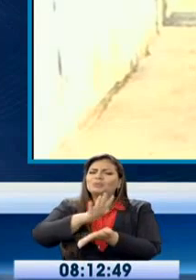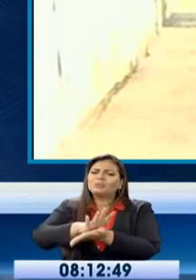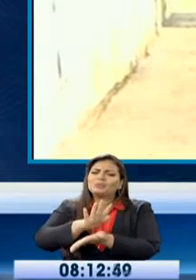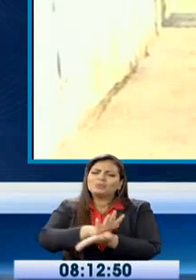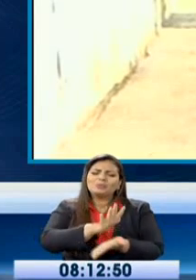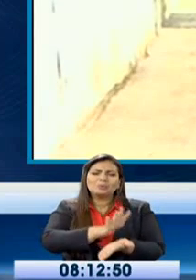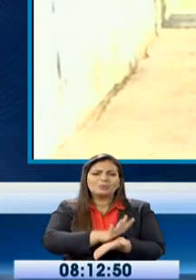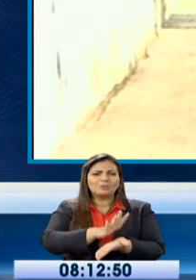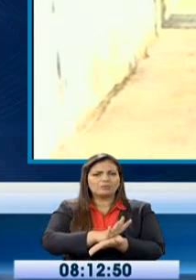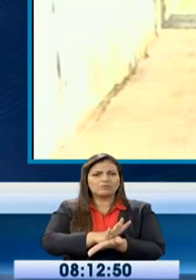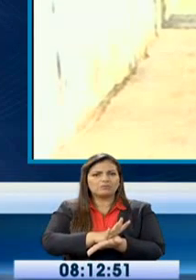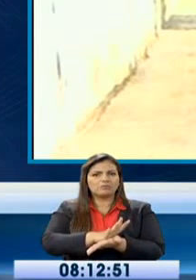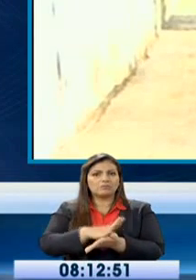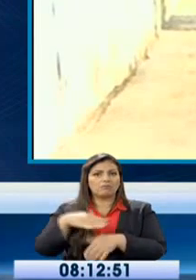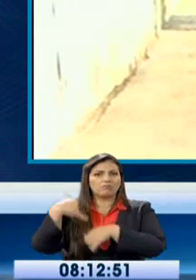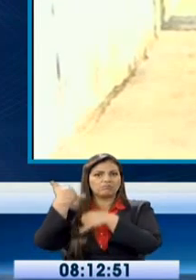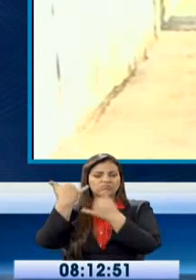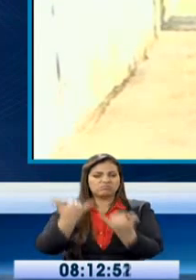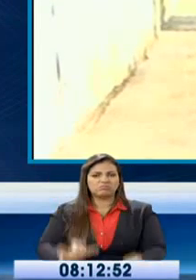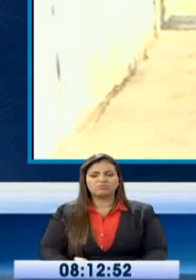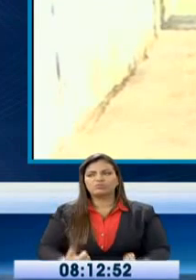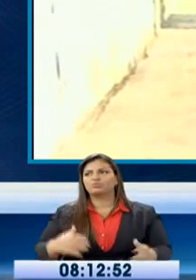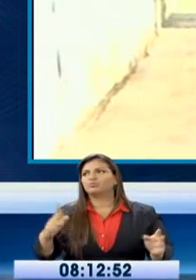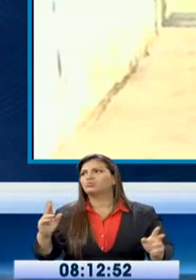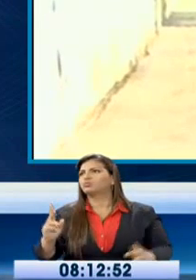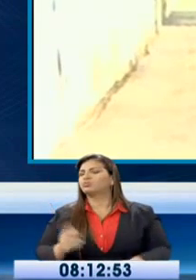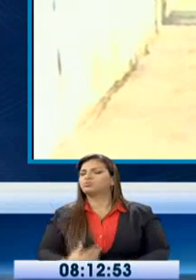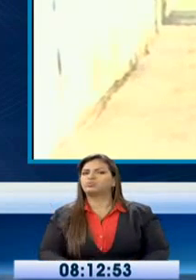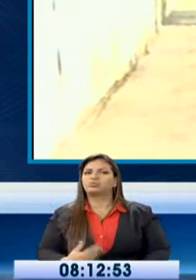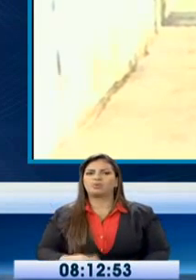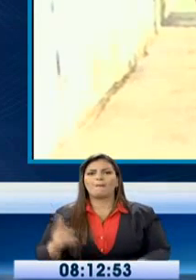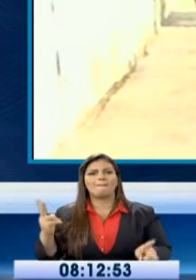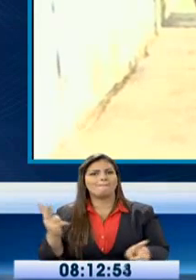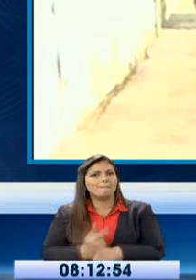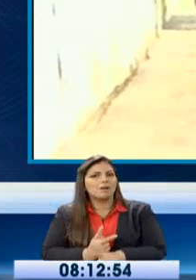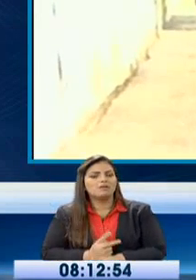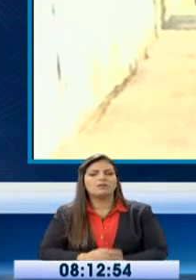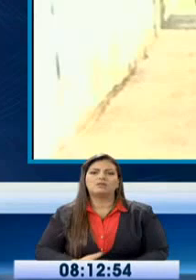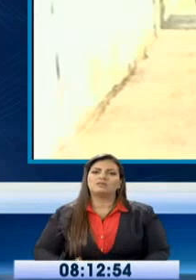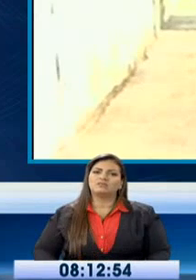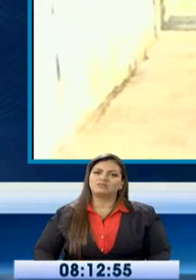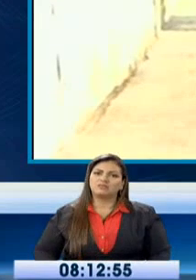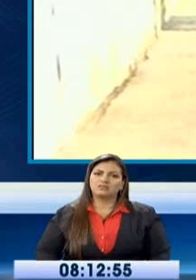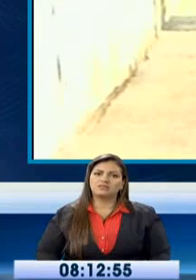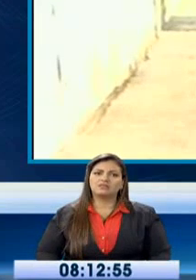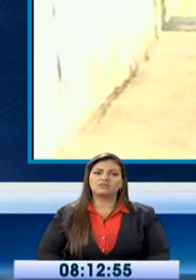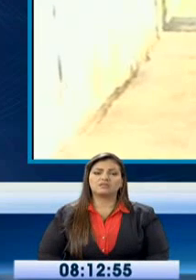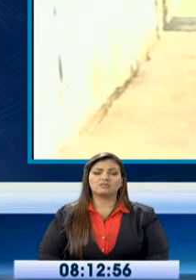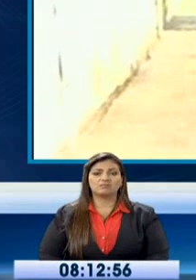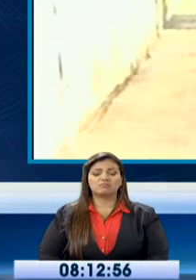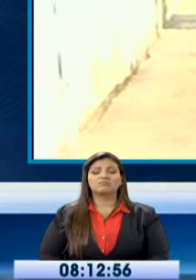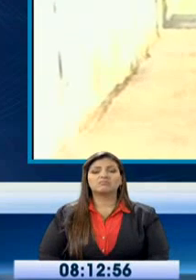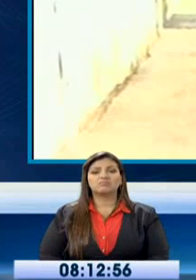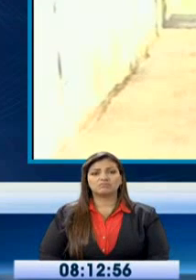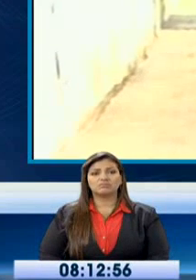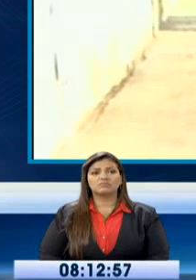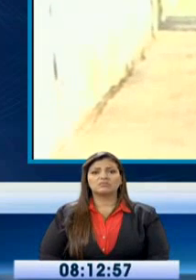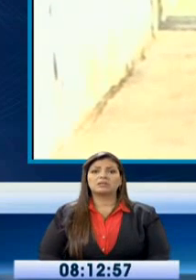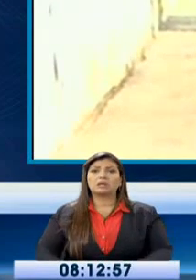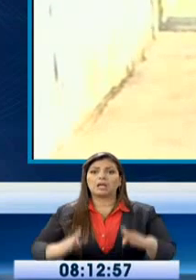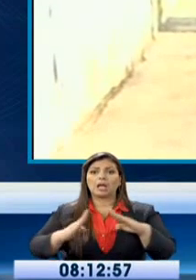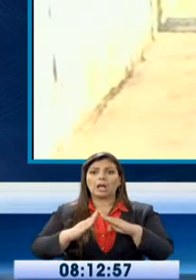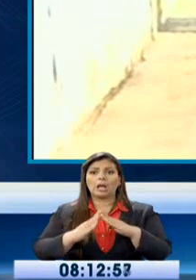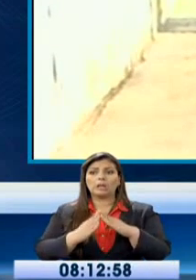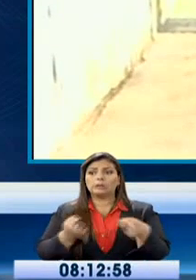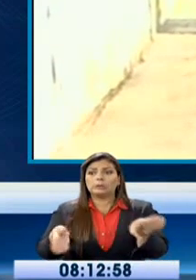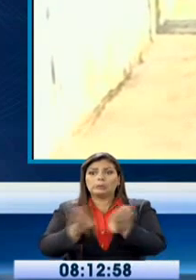sucedió. Y ahora la gente no puede ni siquiera asomarse, Enrique, y mucho peor, tenemos que vivir enrejados.